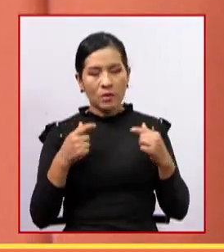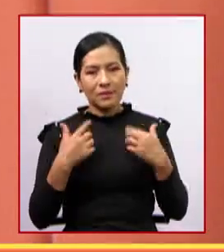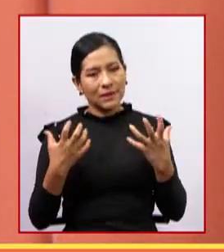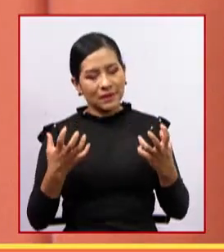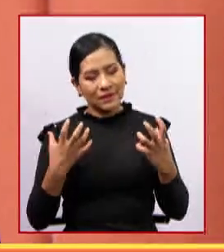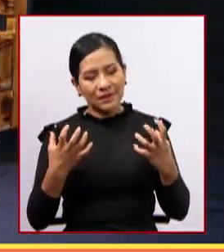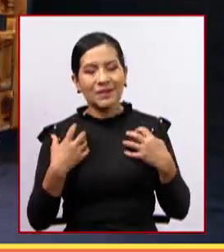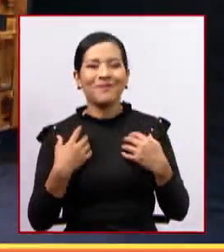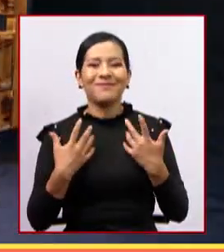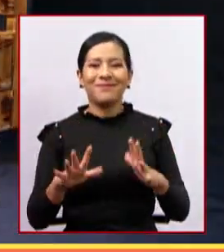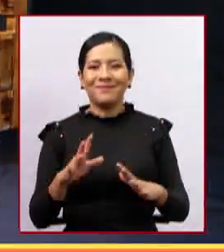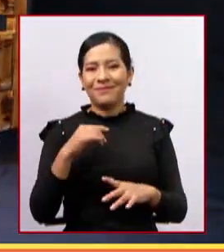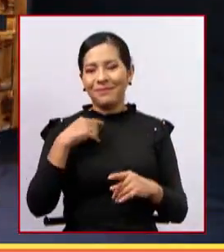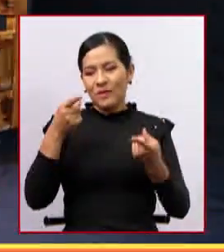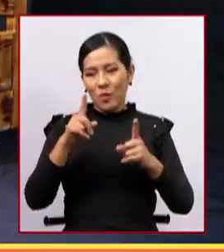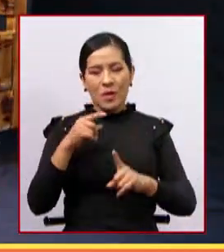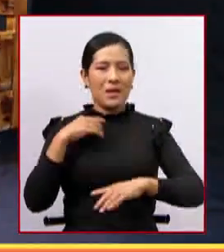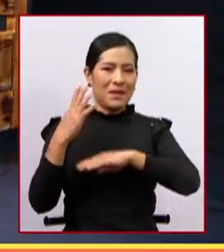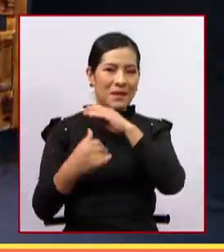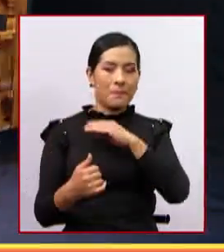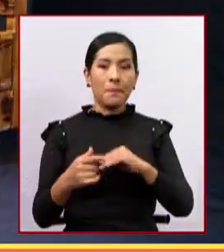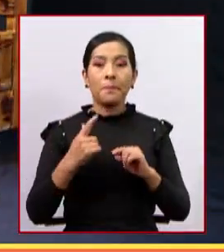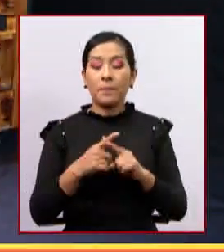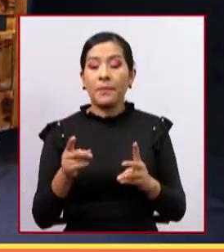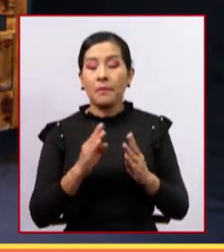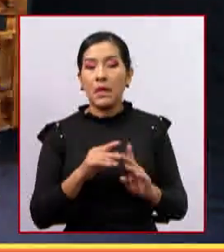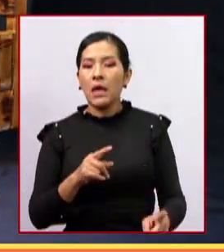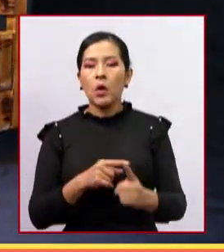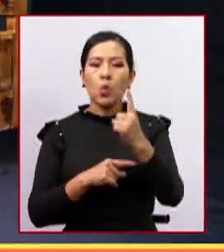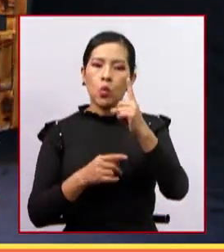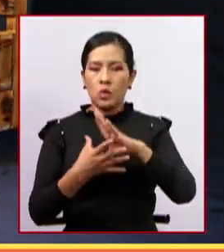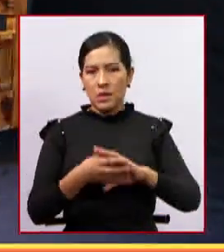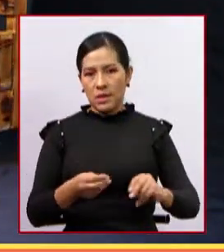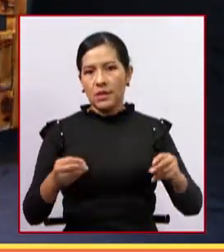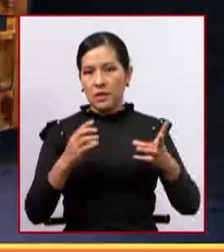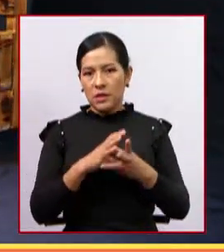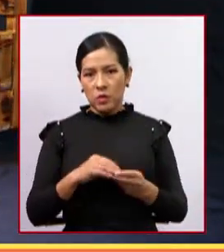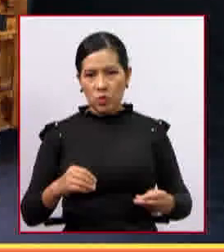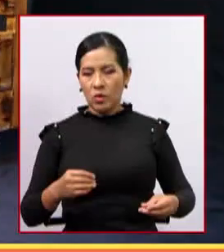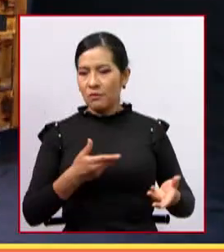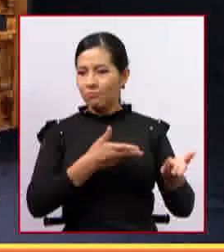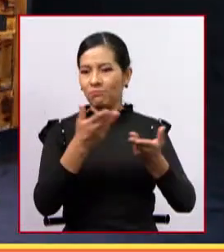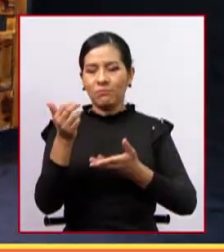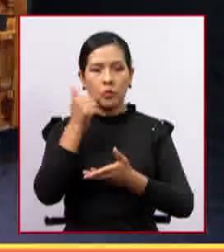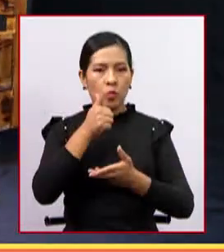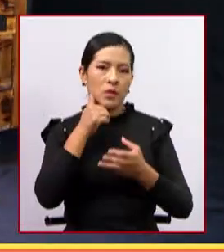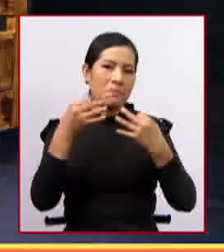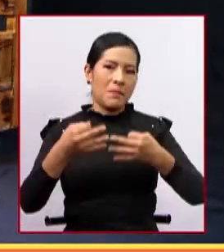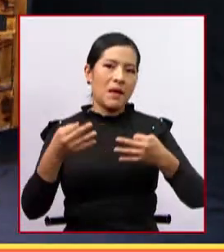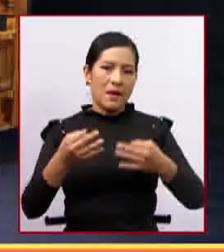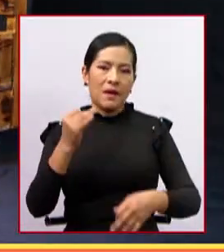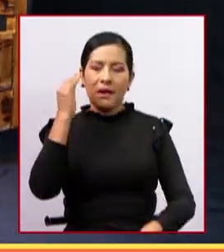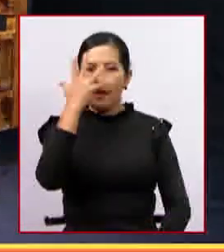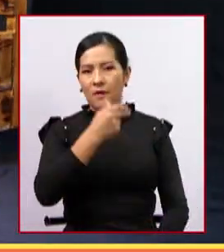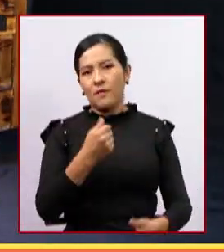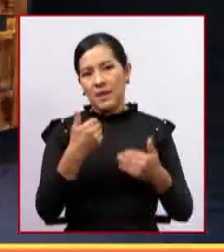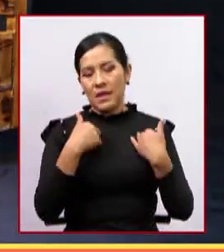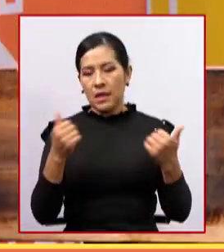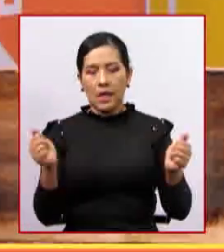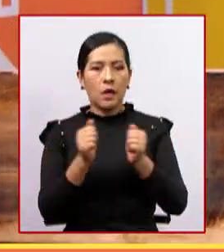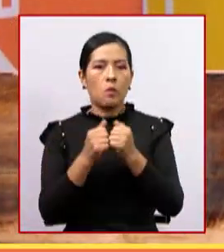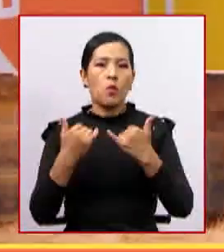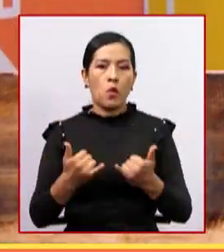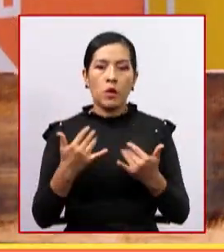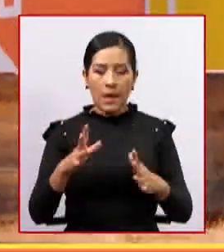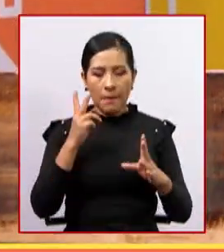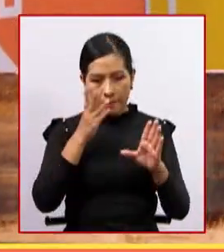Yo quiero estar presente. Sí. Y claro, esa sí, es simplemente una de las anécdotas que tienen estas maravillosas mujeres que nos acompañan hoy justamente aquí en